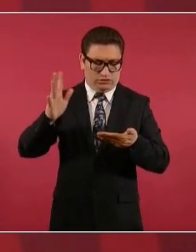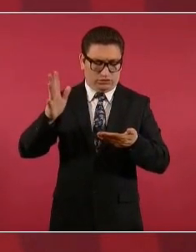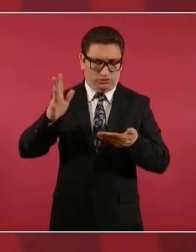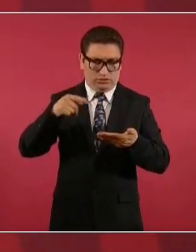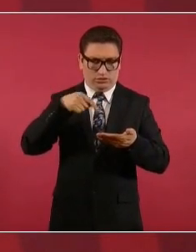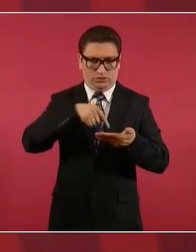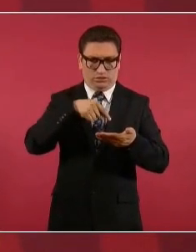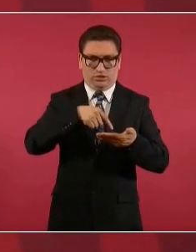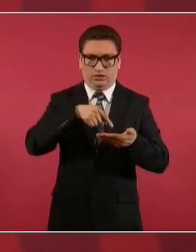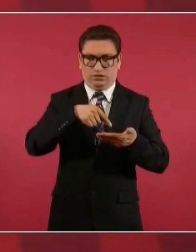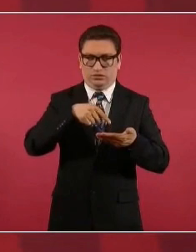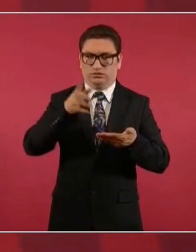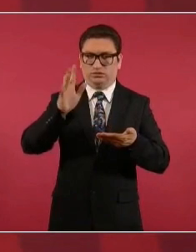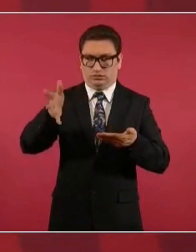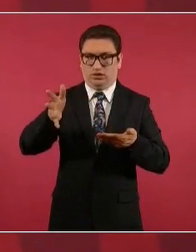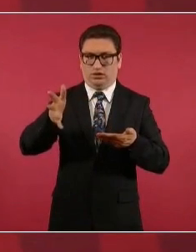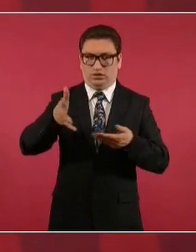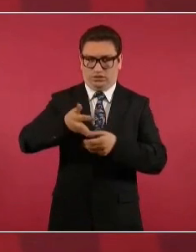este es el momento,